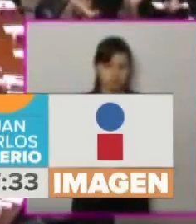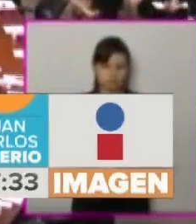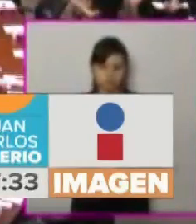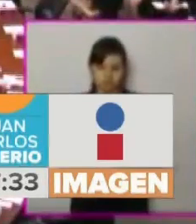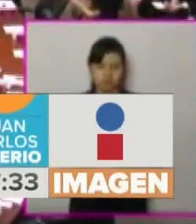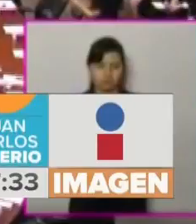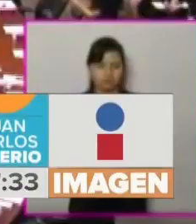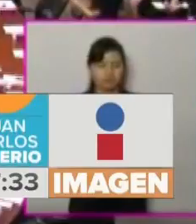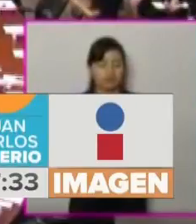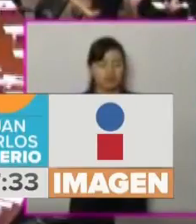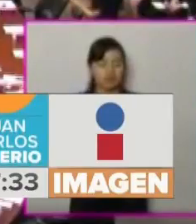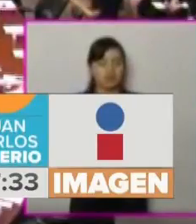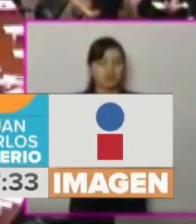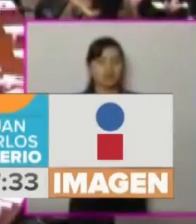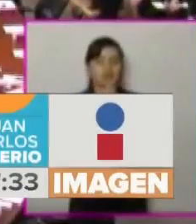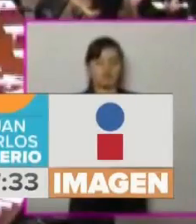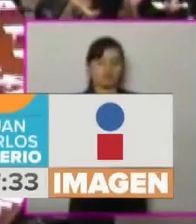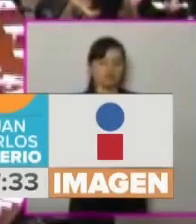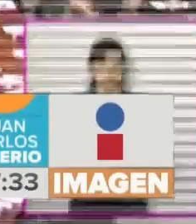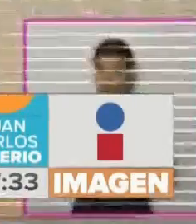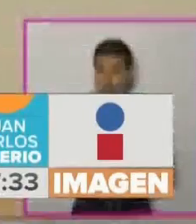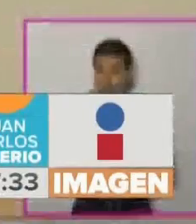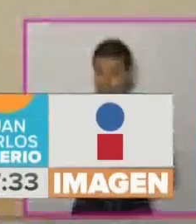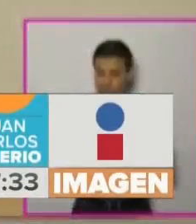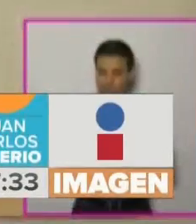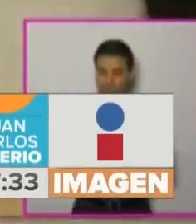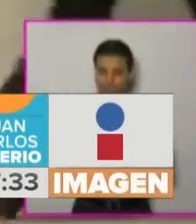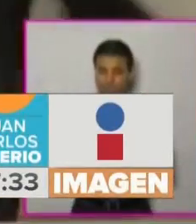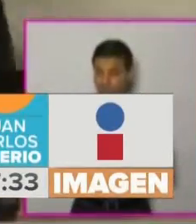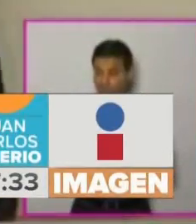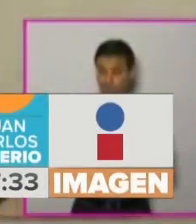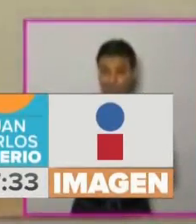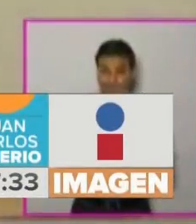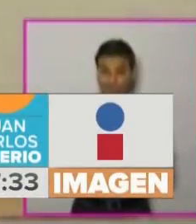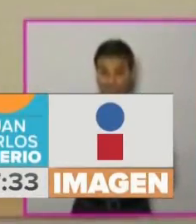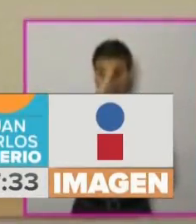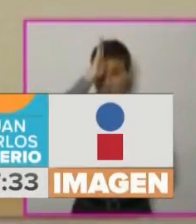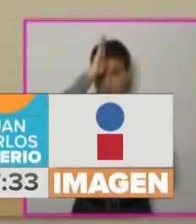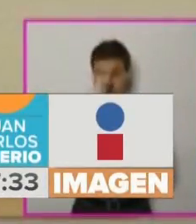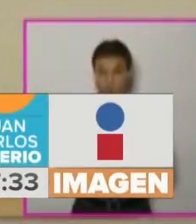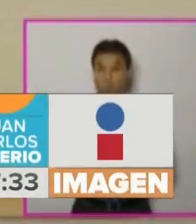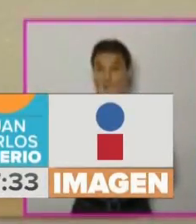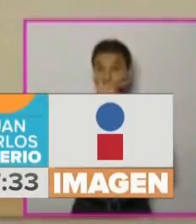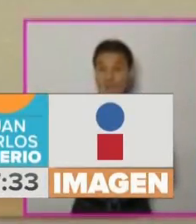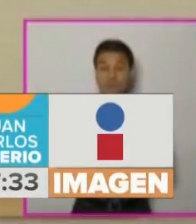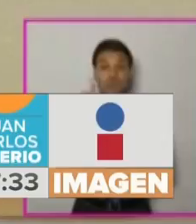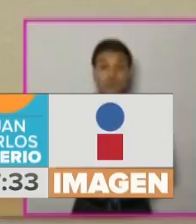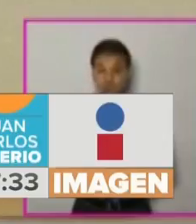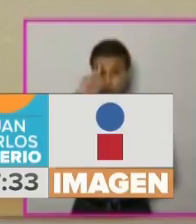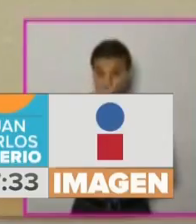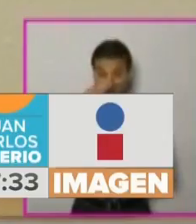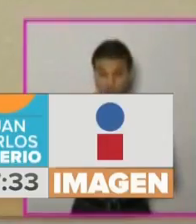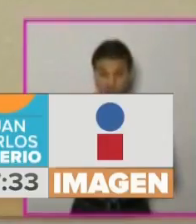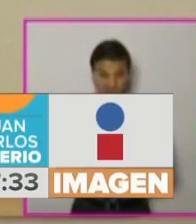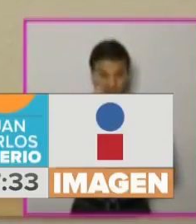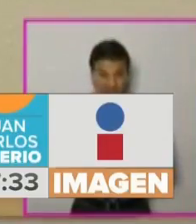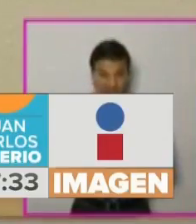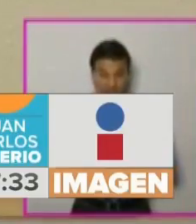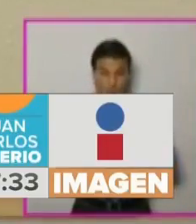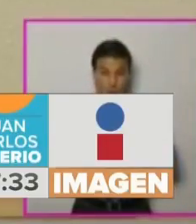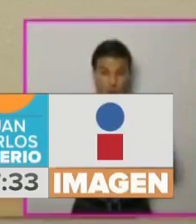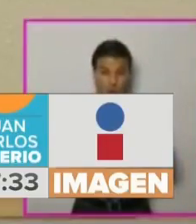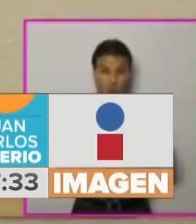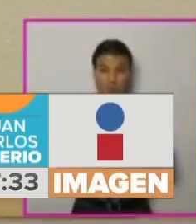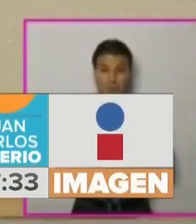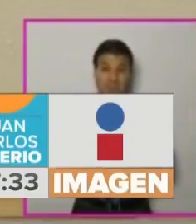para que el INE lleve a cabo la elección el 2 de junio. Con este acuerdo, las y los consejeros electorales no estamos cuestionando ni